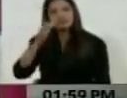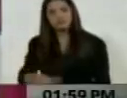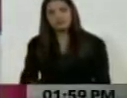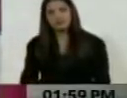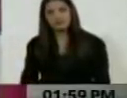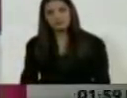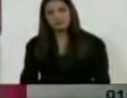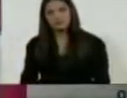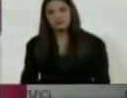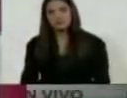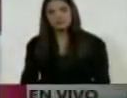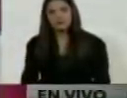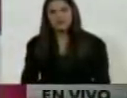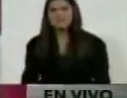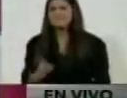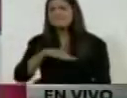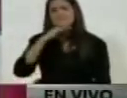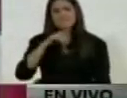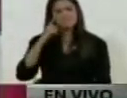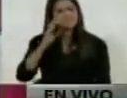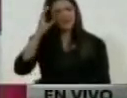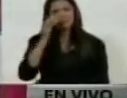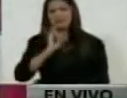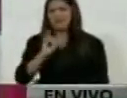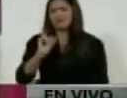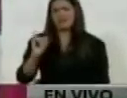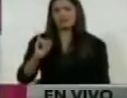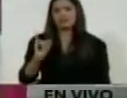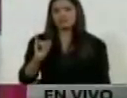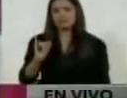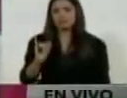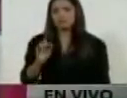Nadie crea, no, yo ya tengo la conciencia, ¿a qué quiero más?